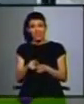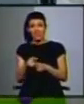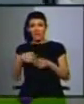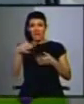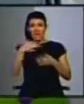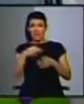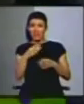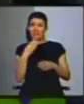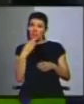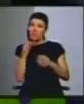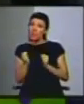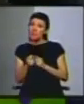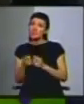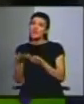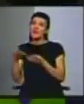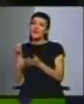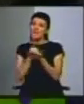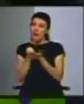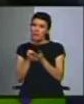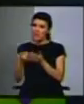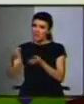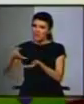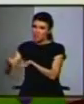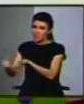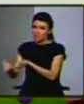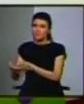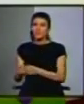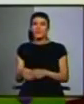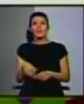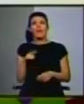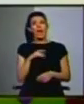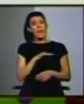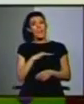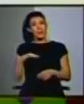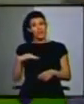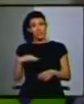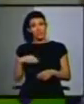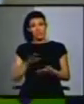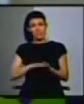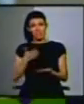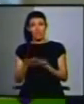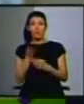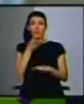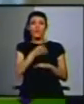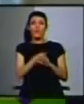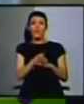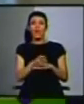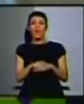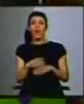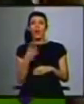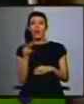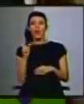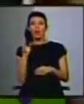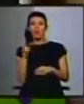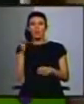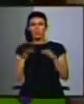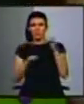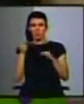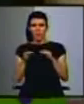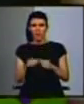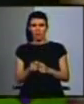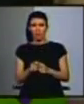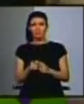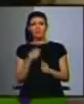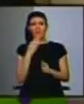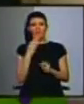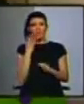Es la propia ley de fármacos la que llevó al ministro de Salud a comparecer este jueves ante el octavo juzgado de garantía. Los diputados Juan